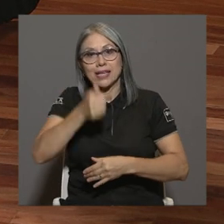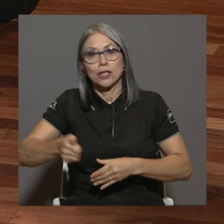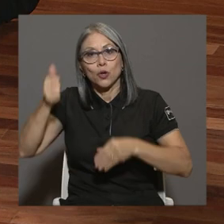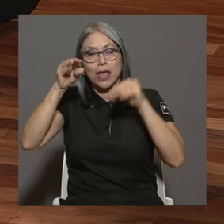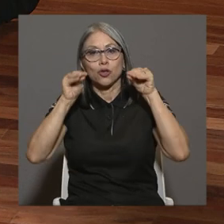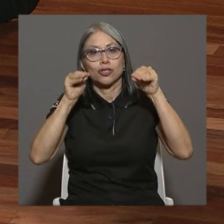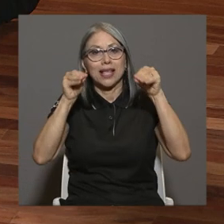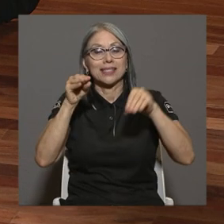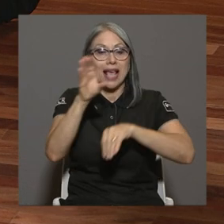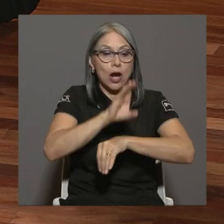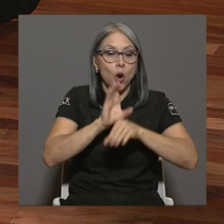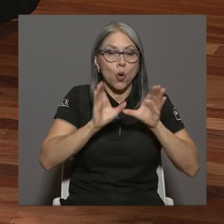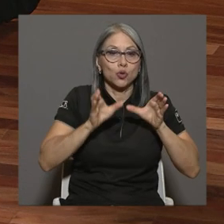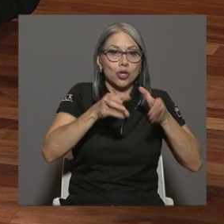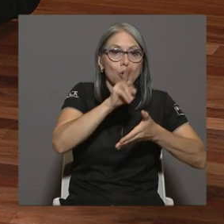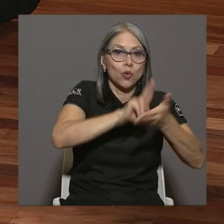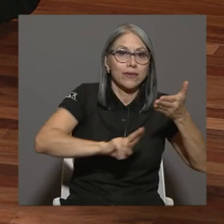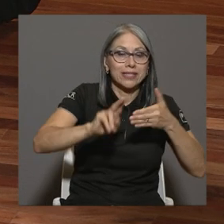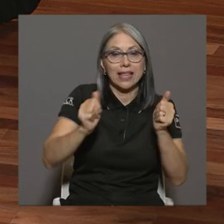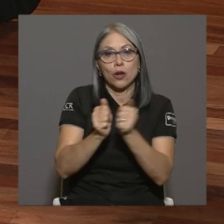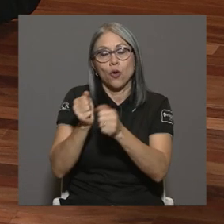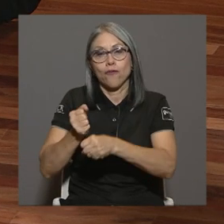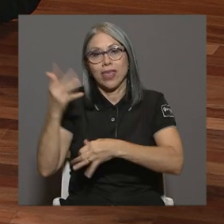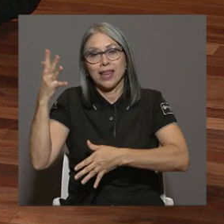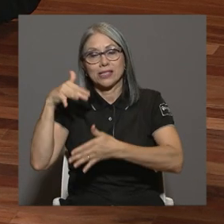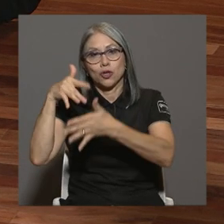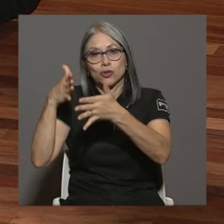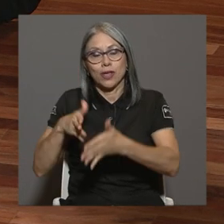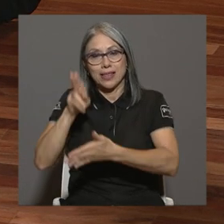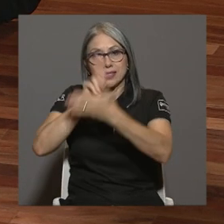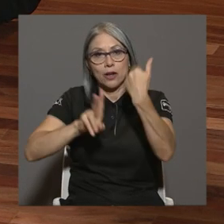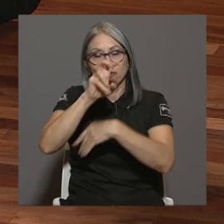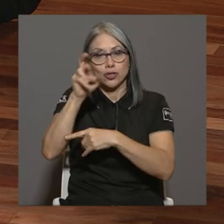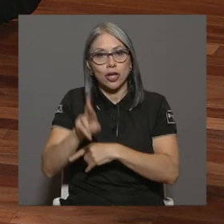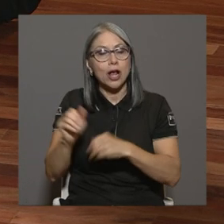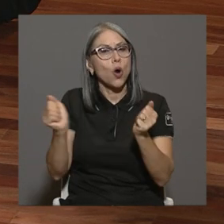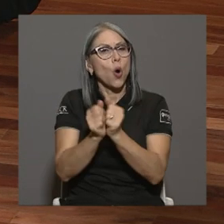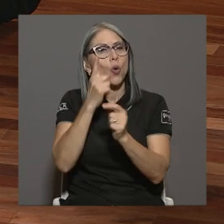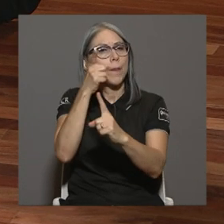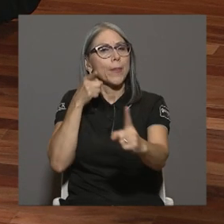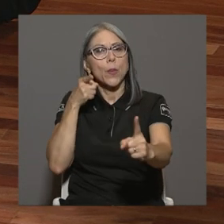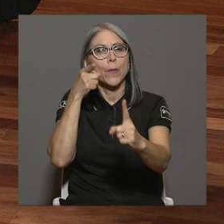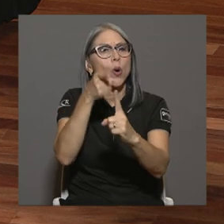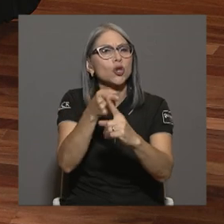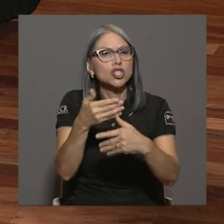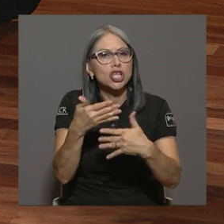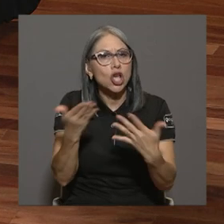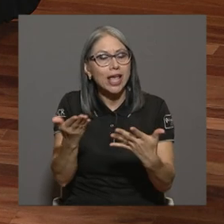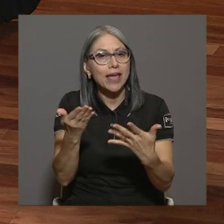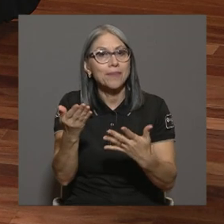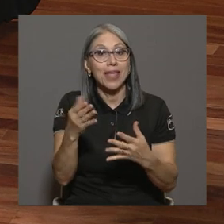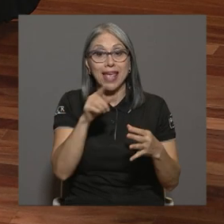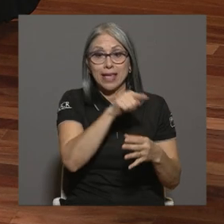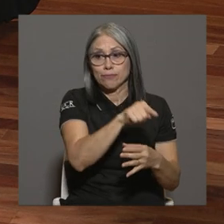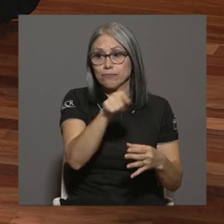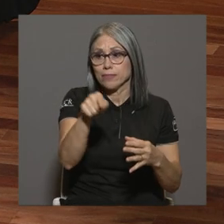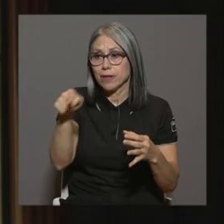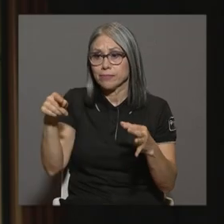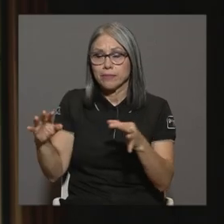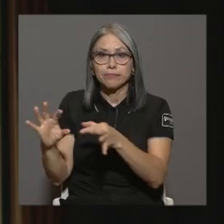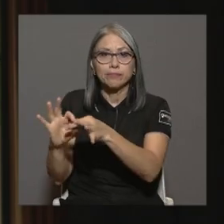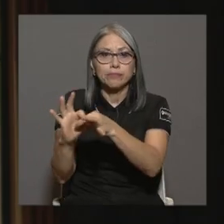Consejo Universitario y la Federación de Estudiantes de la Universidad de Costa Rica, con el propósito de que de forma